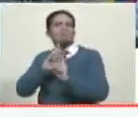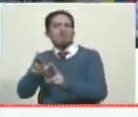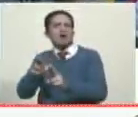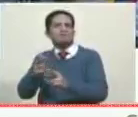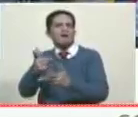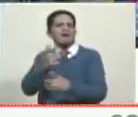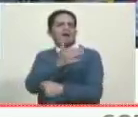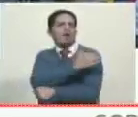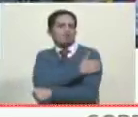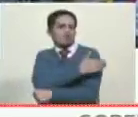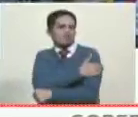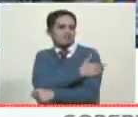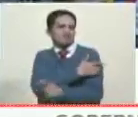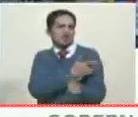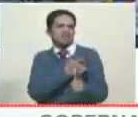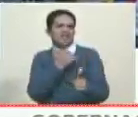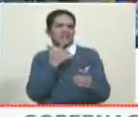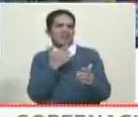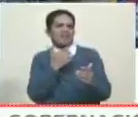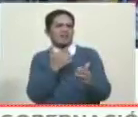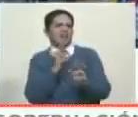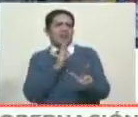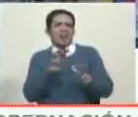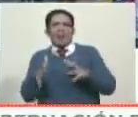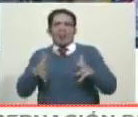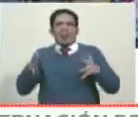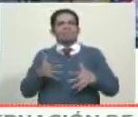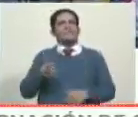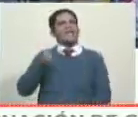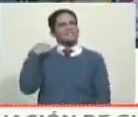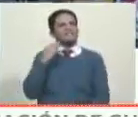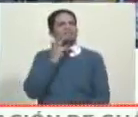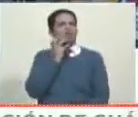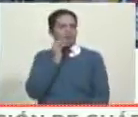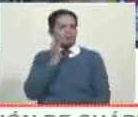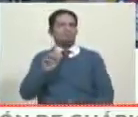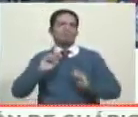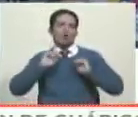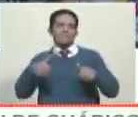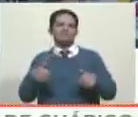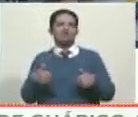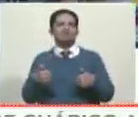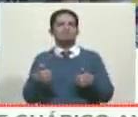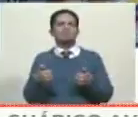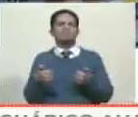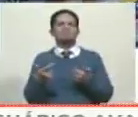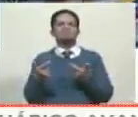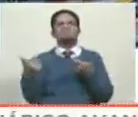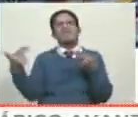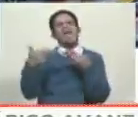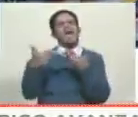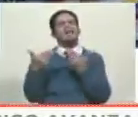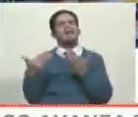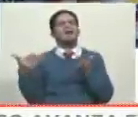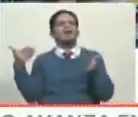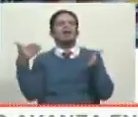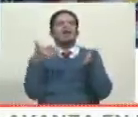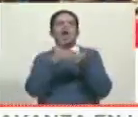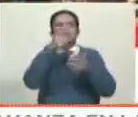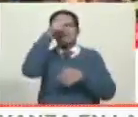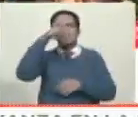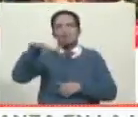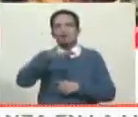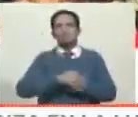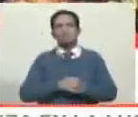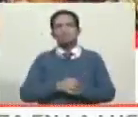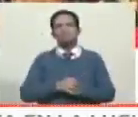ayer comenzaron con su guerra contra nuestro pueblo según ellos